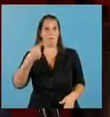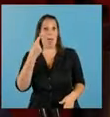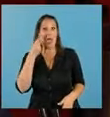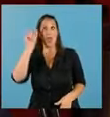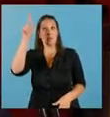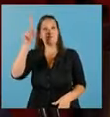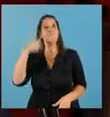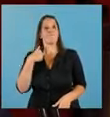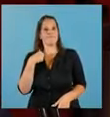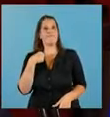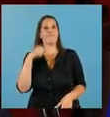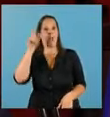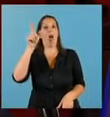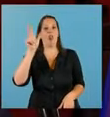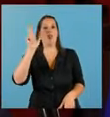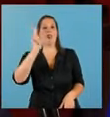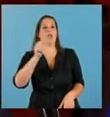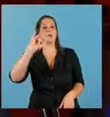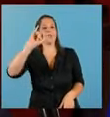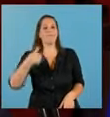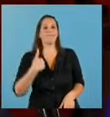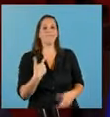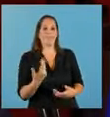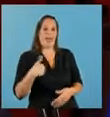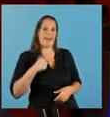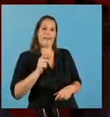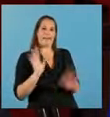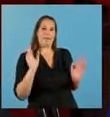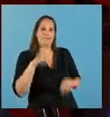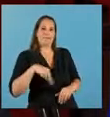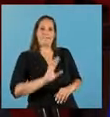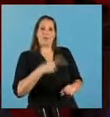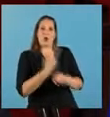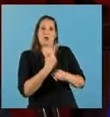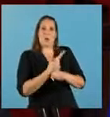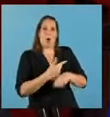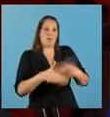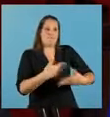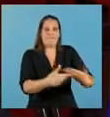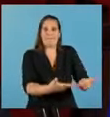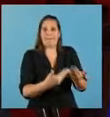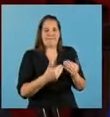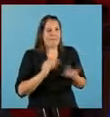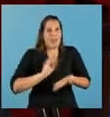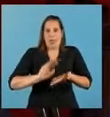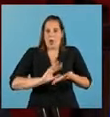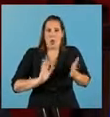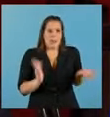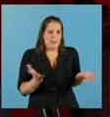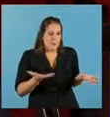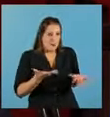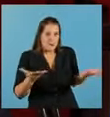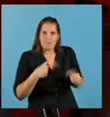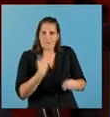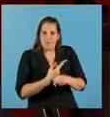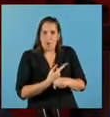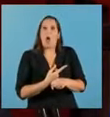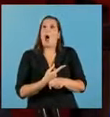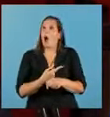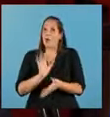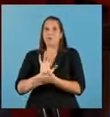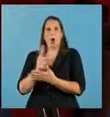ha señalado que la deuda argentina no es sostenible. De ese modo, nos ha dado la razón en lo que hemos venido